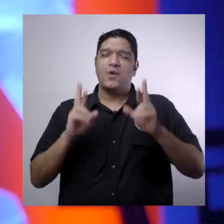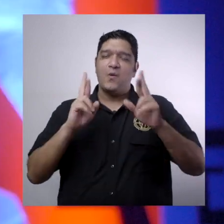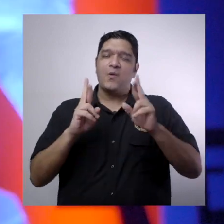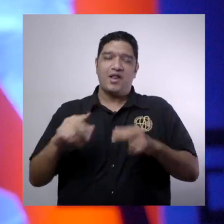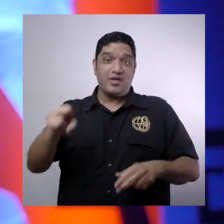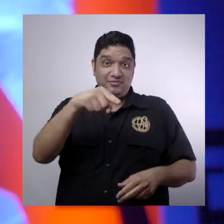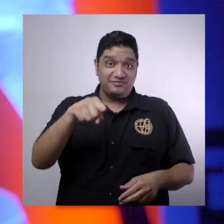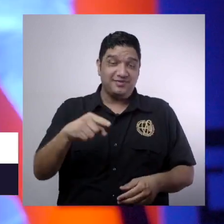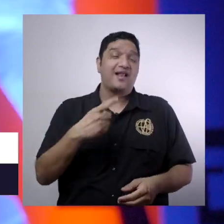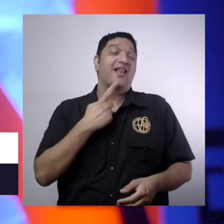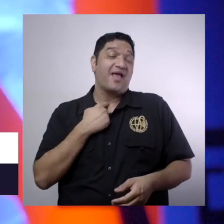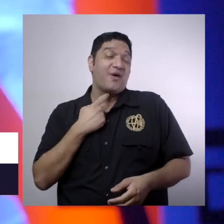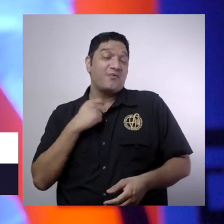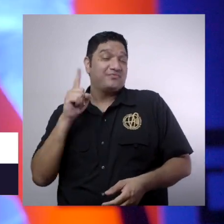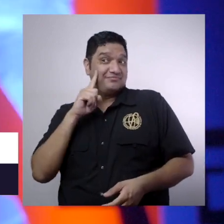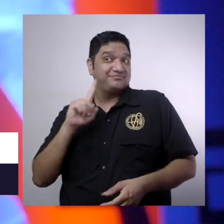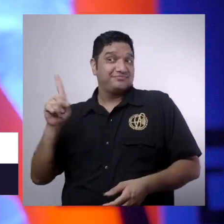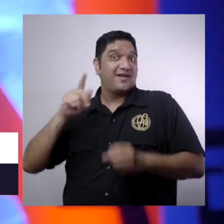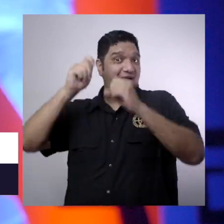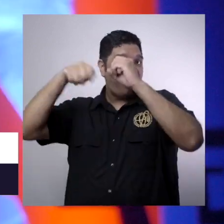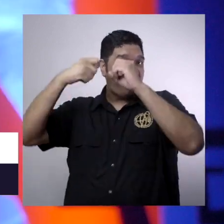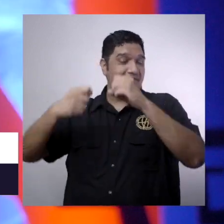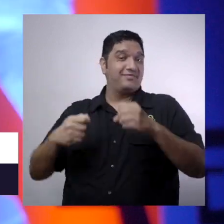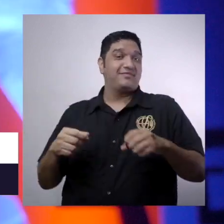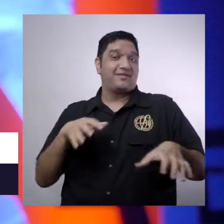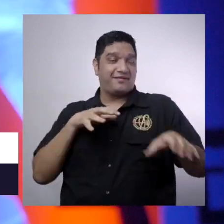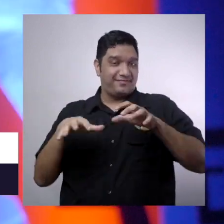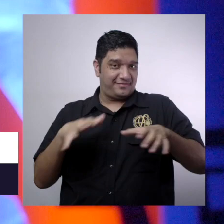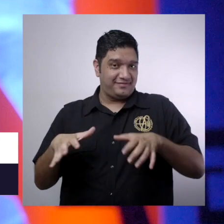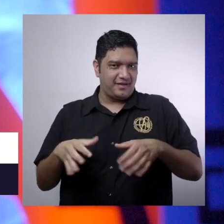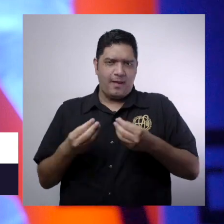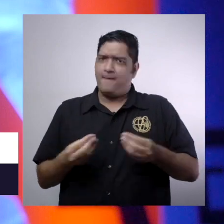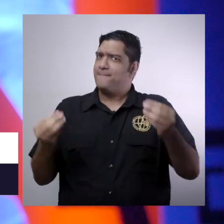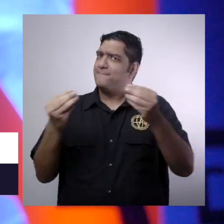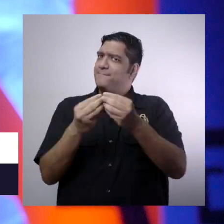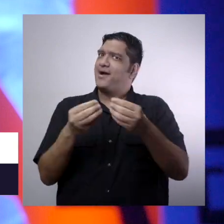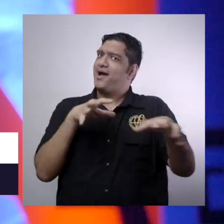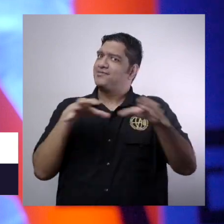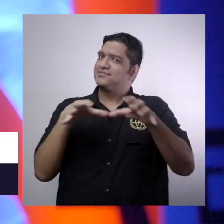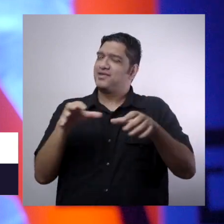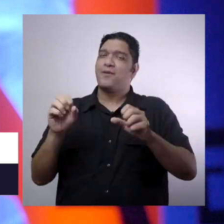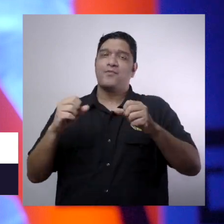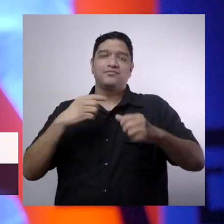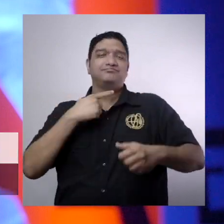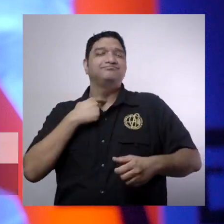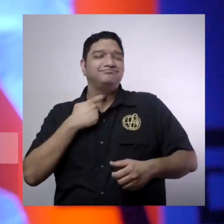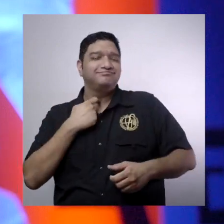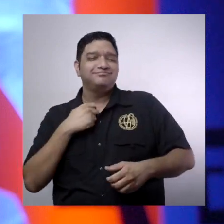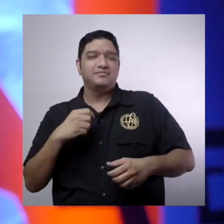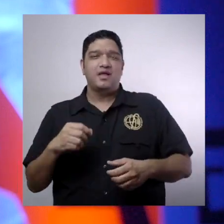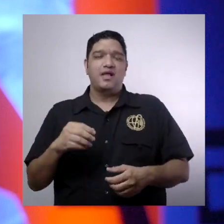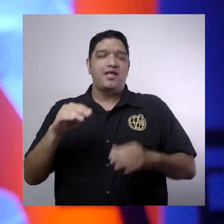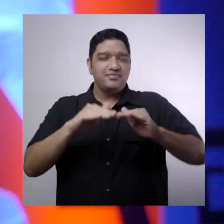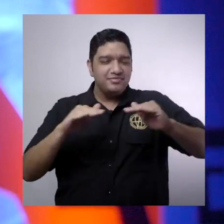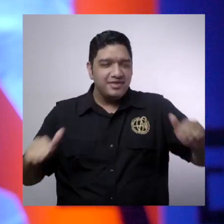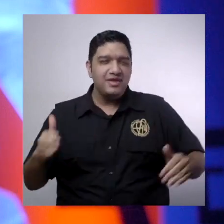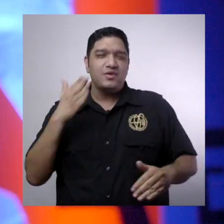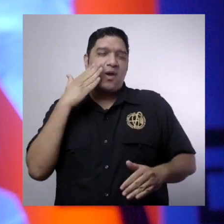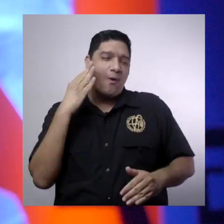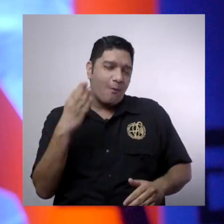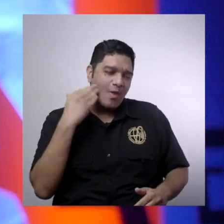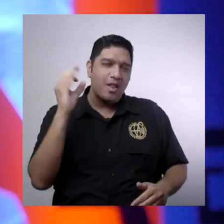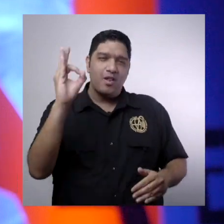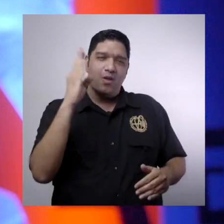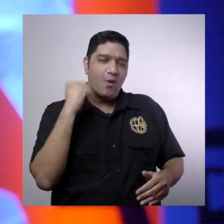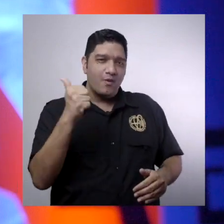Esperamos que le haya gustado esta actividad que ha vivido. Hay muchas más por ver para disfrutar con los niños, con los abuelitos, en la familia,